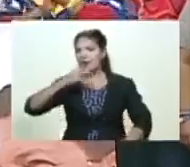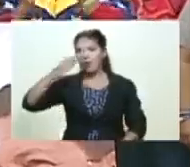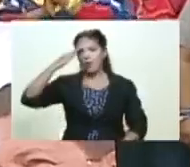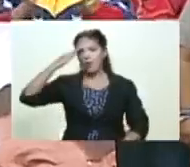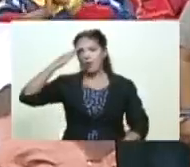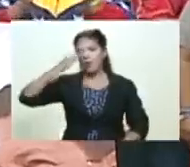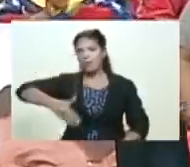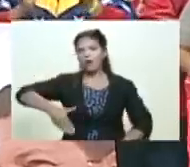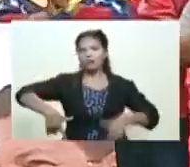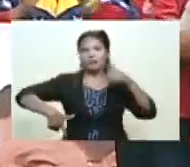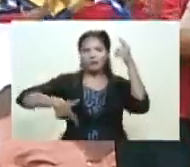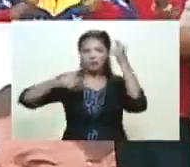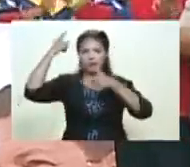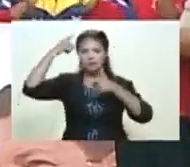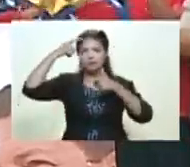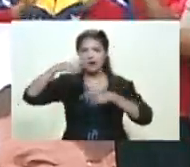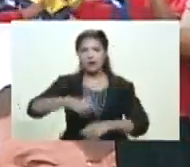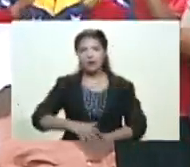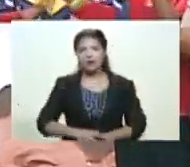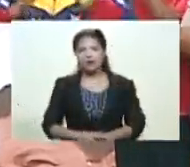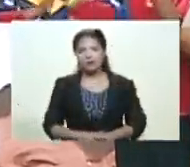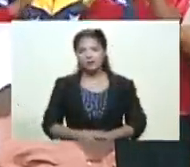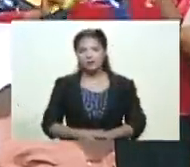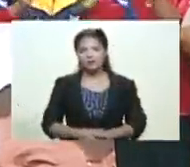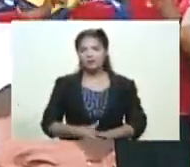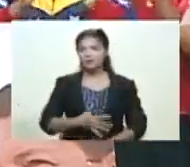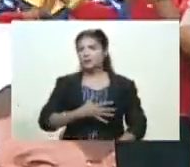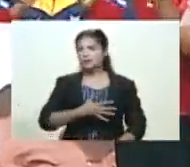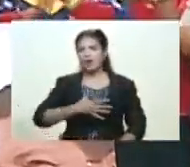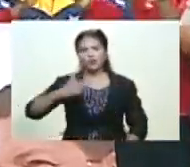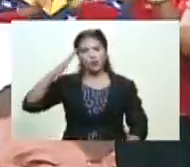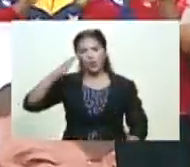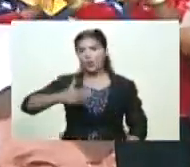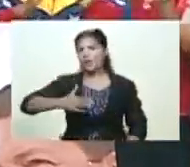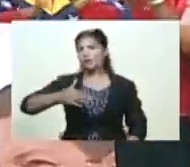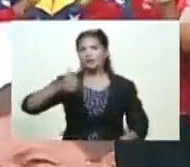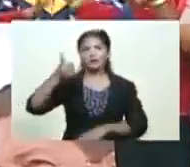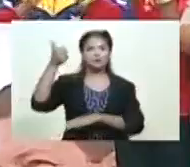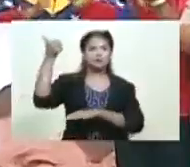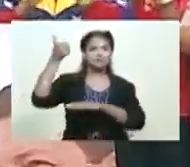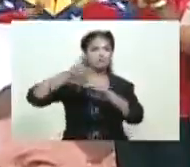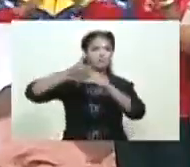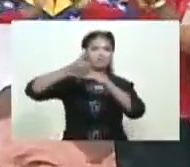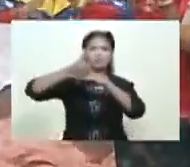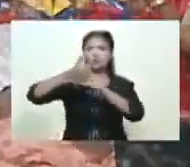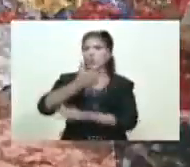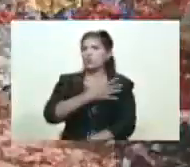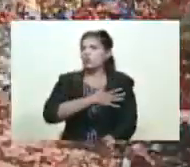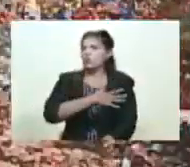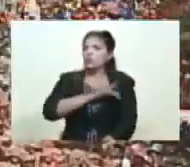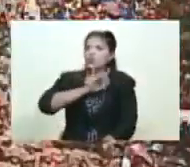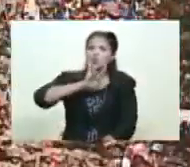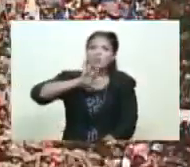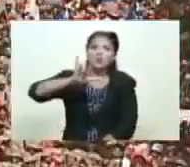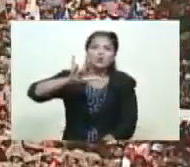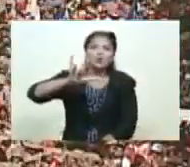comandante Hugo Rafael Chávez Frías, nuestro comandante supremo, nuestro comandante amado.